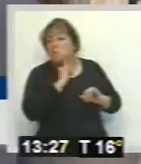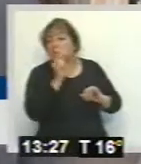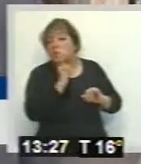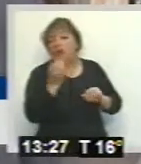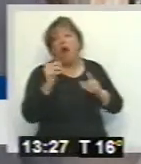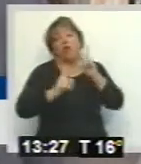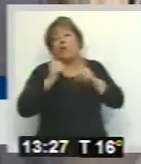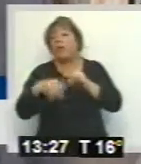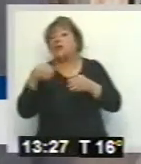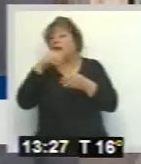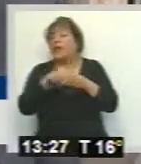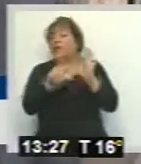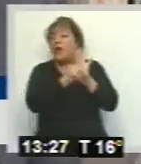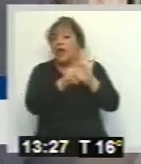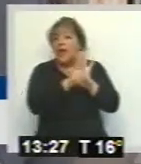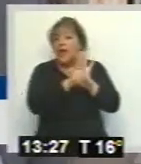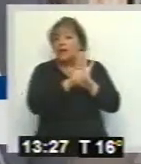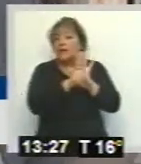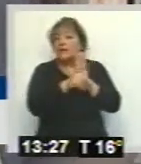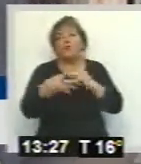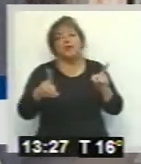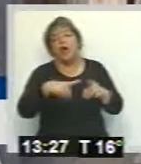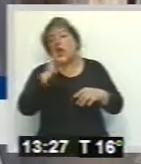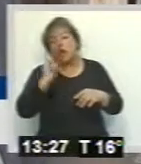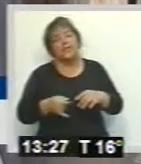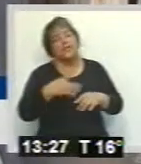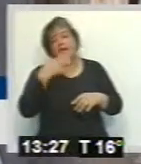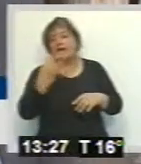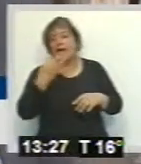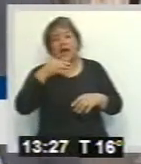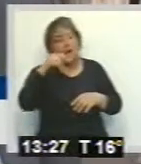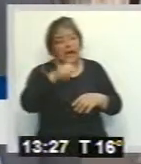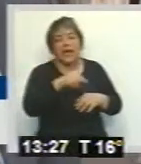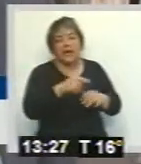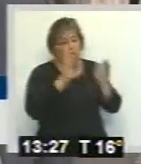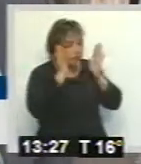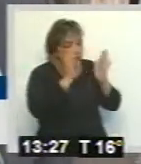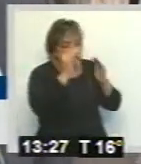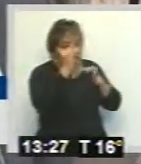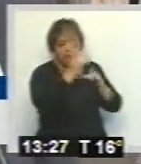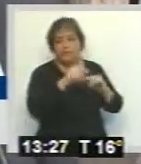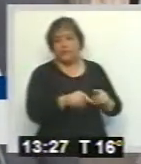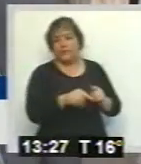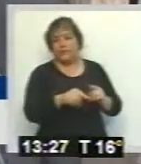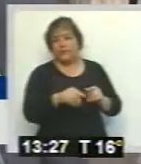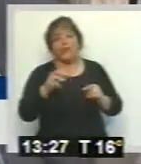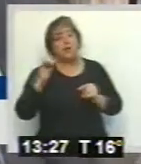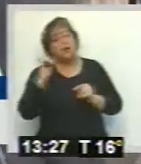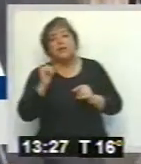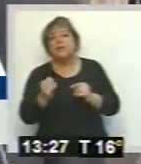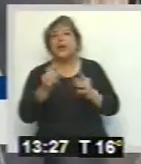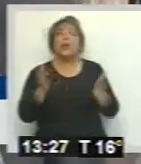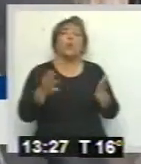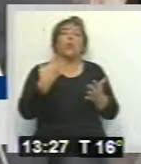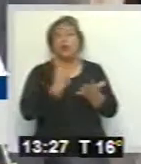ley, y ya indudablemente lo que es cierto es que esto se patenta así, se pone así, y si un poco es, uy, otra